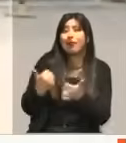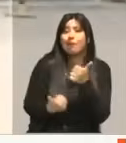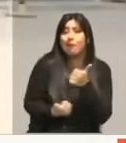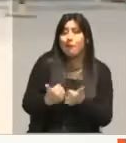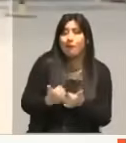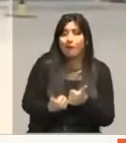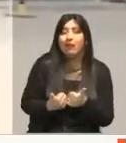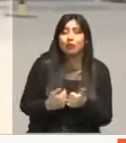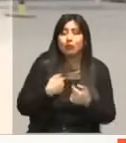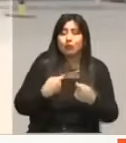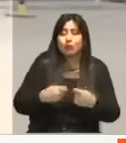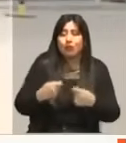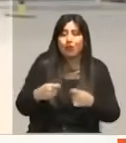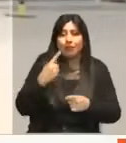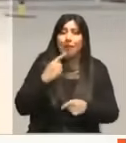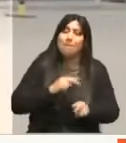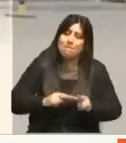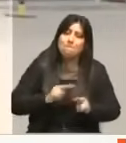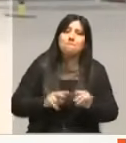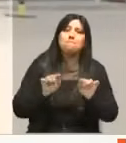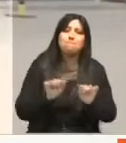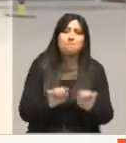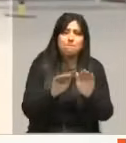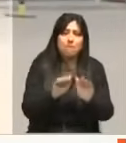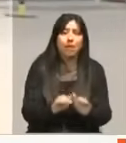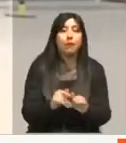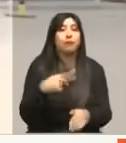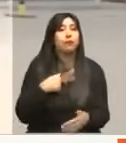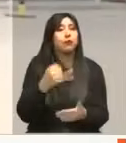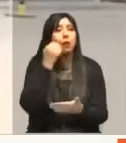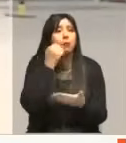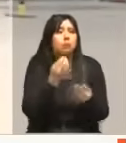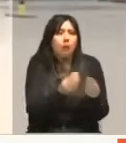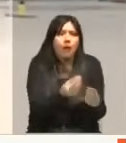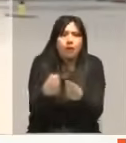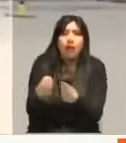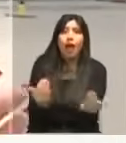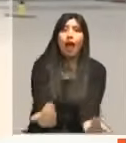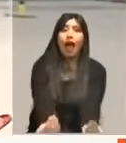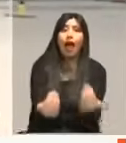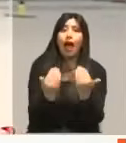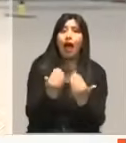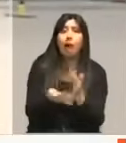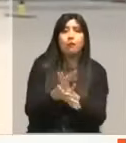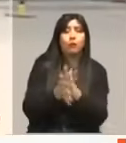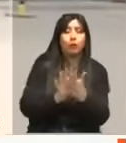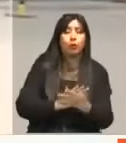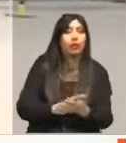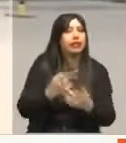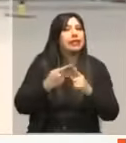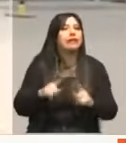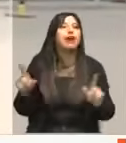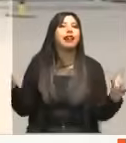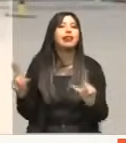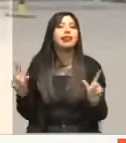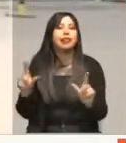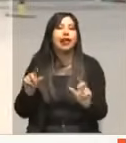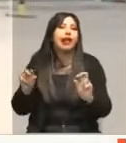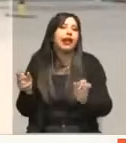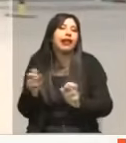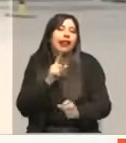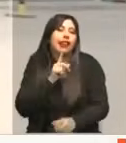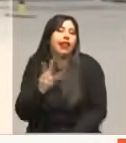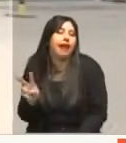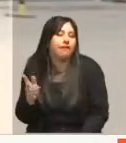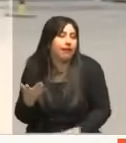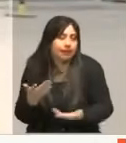profesional. Me han tratado muy bien y me han dado todo el apoyo, porque es diferente estar del mundo de la televisión, de la radio que